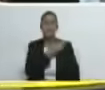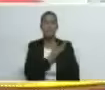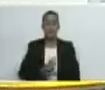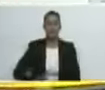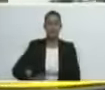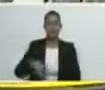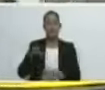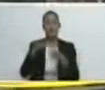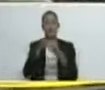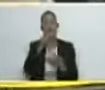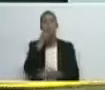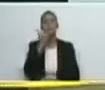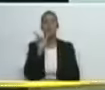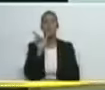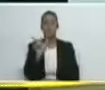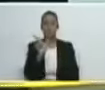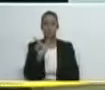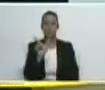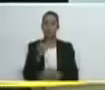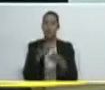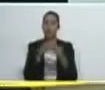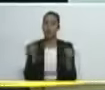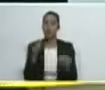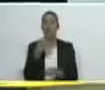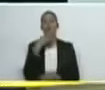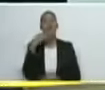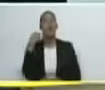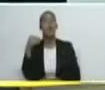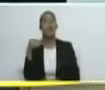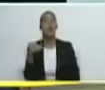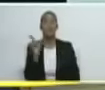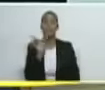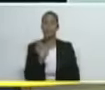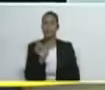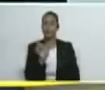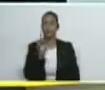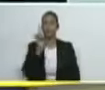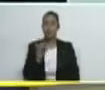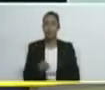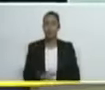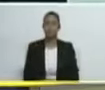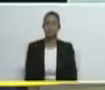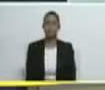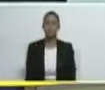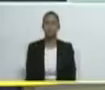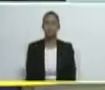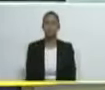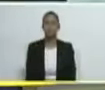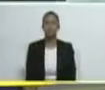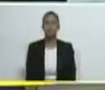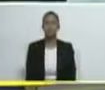Venezuela y de la Juventud del Partido Socialista Unido de Venezuela.